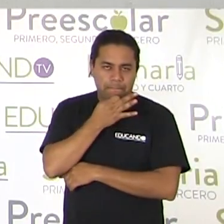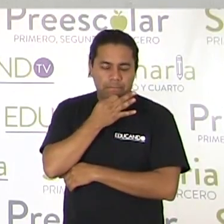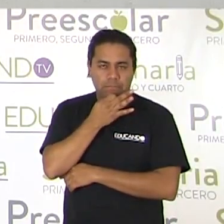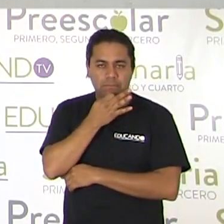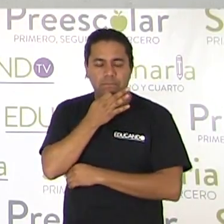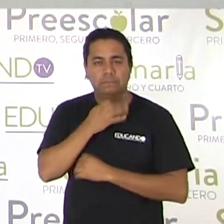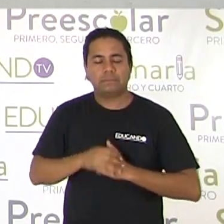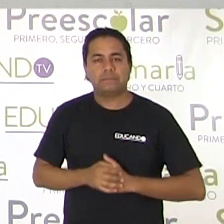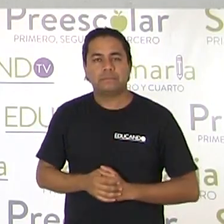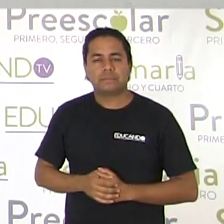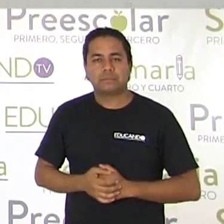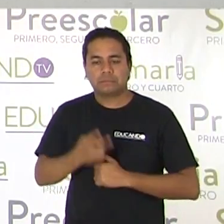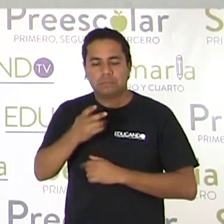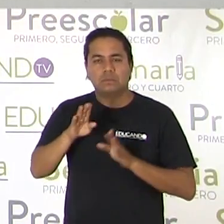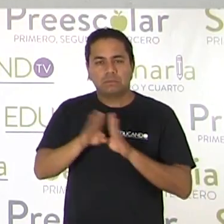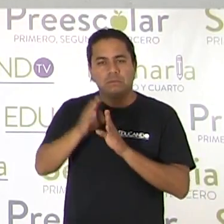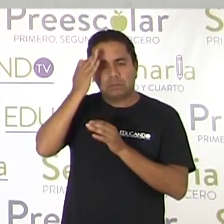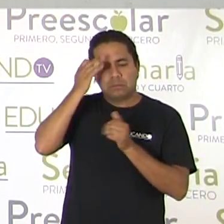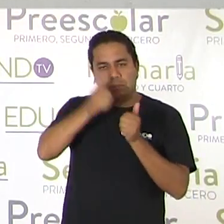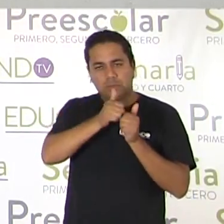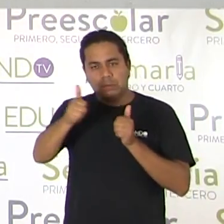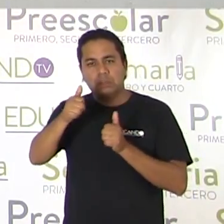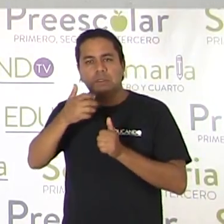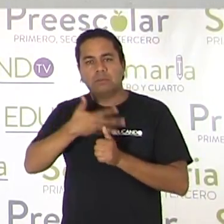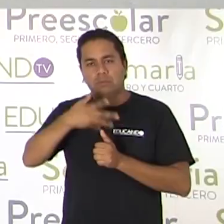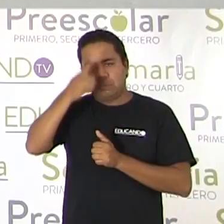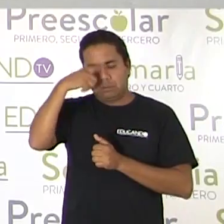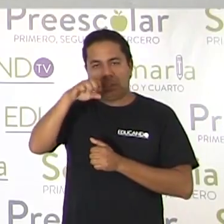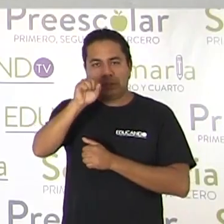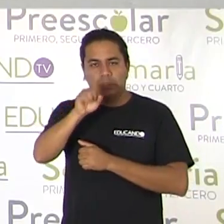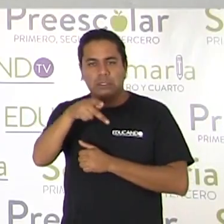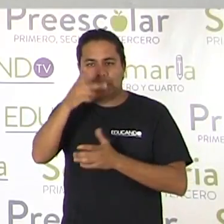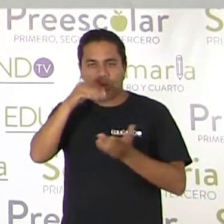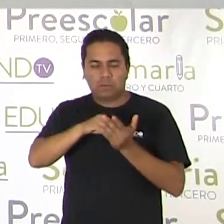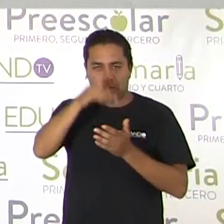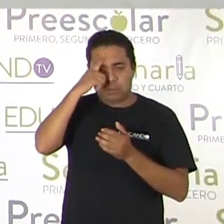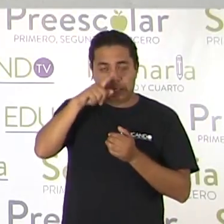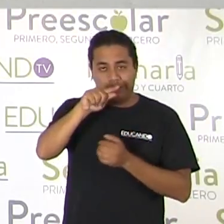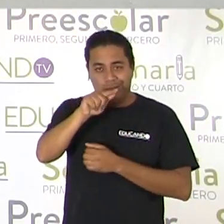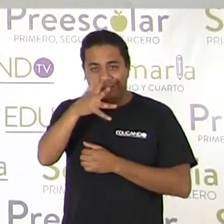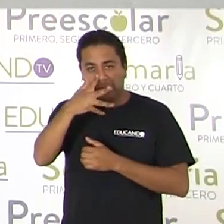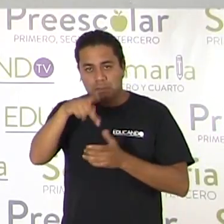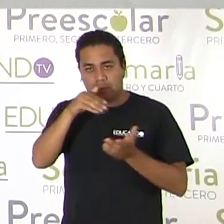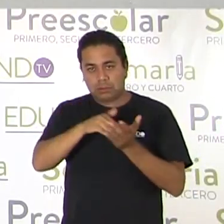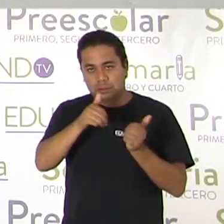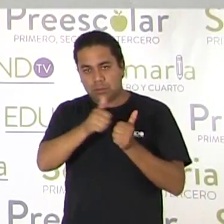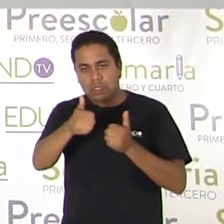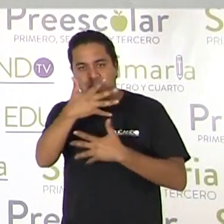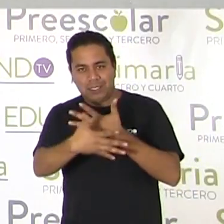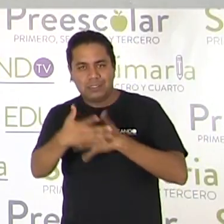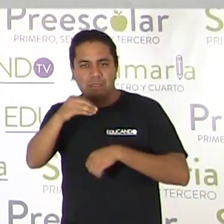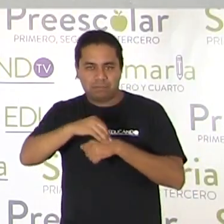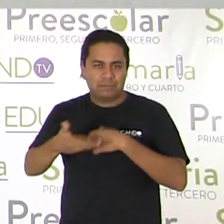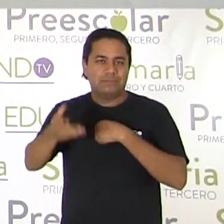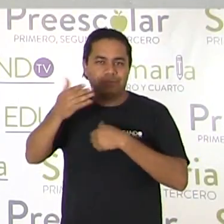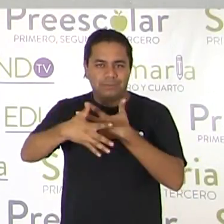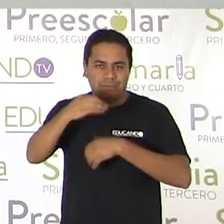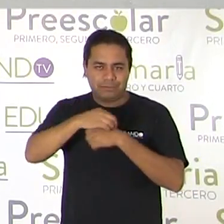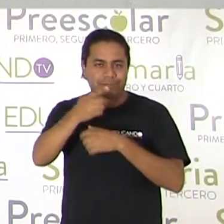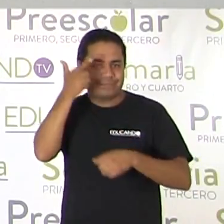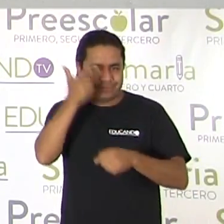llevaría de tiempo en recorrer 60 kilómetros. En 75 kilómetros van de 15 en 15, si te puedes dar